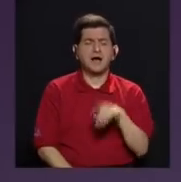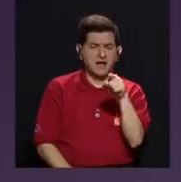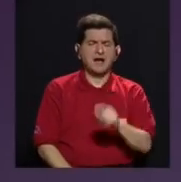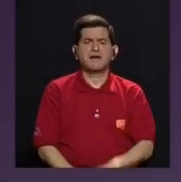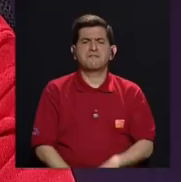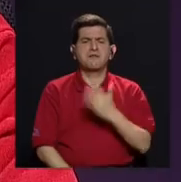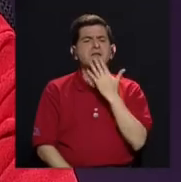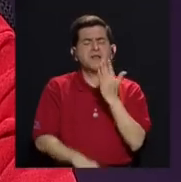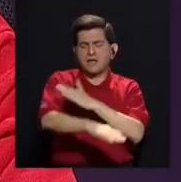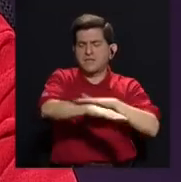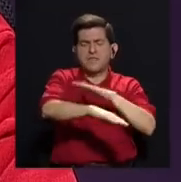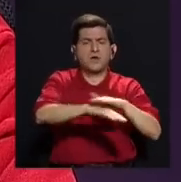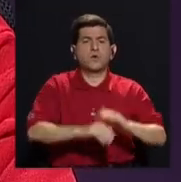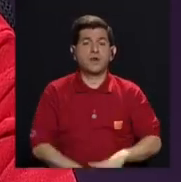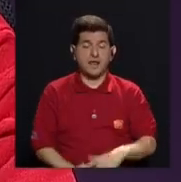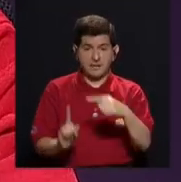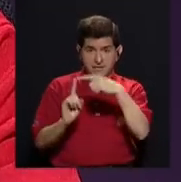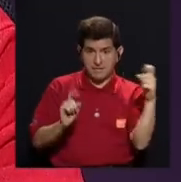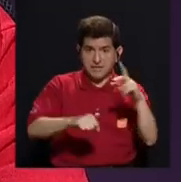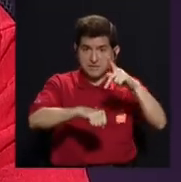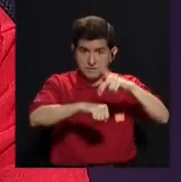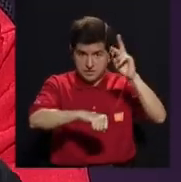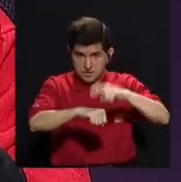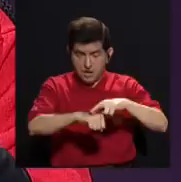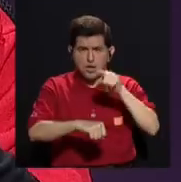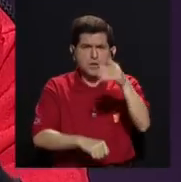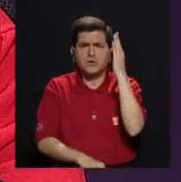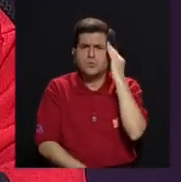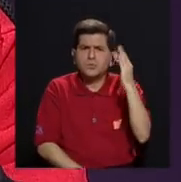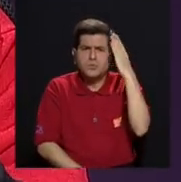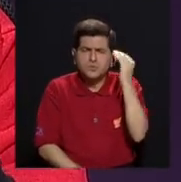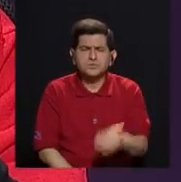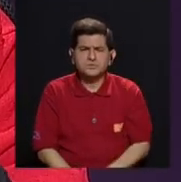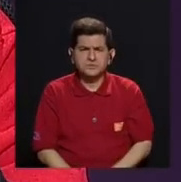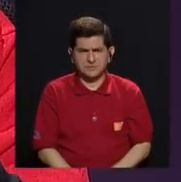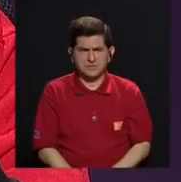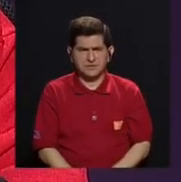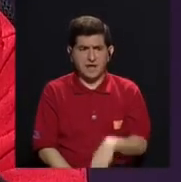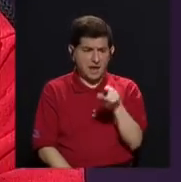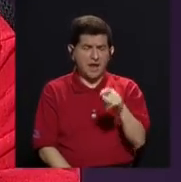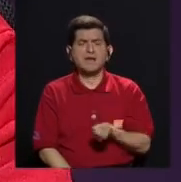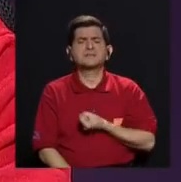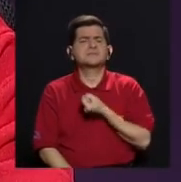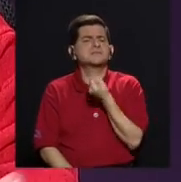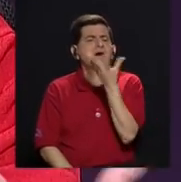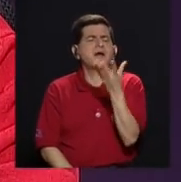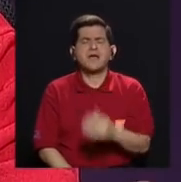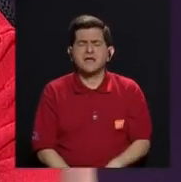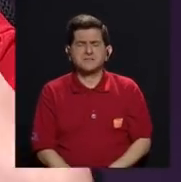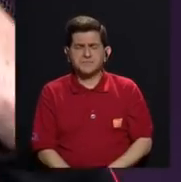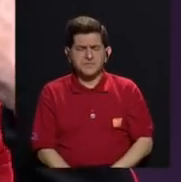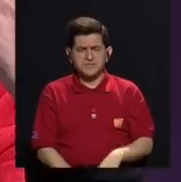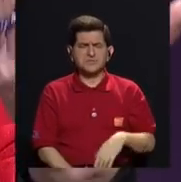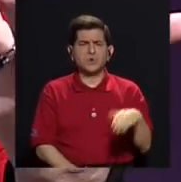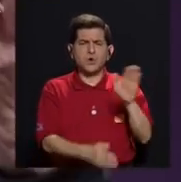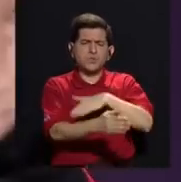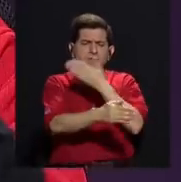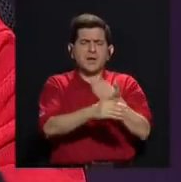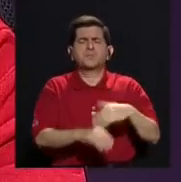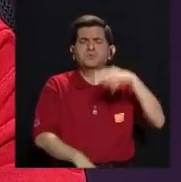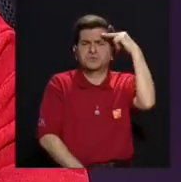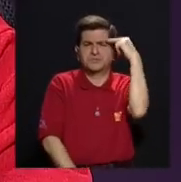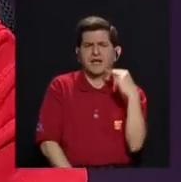en puerto rico y como como desde tu experiencia cómo se convierte digamos esta expresión musical de las negritudes y cuál es su